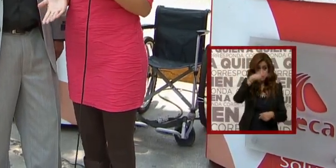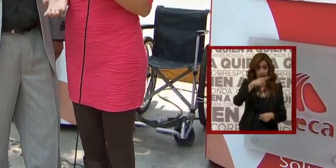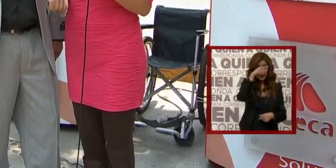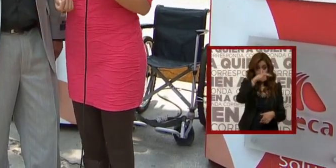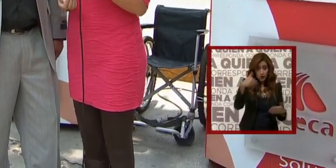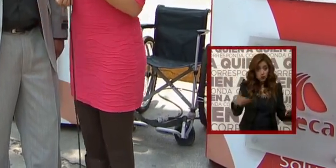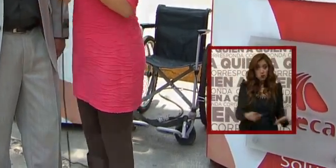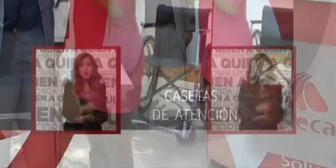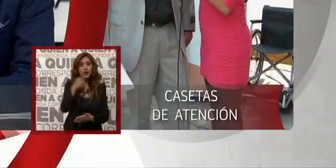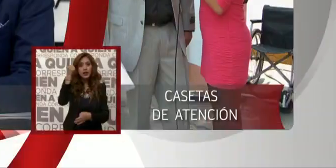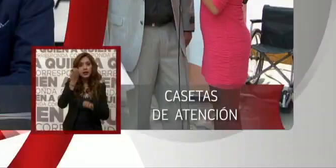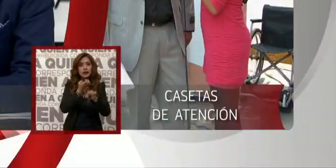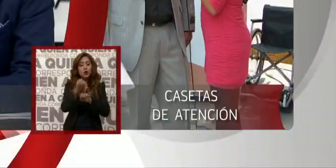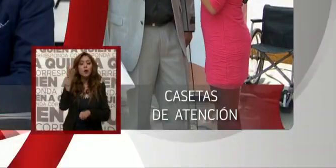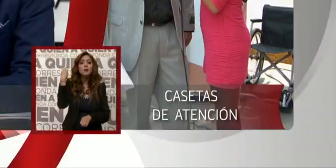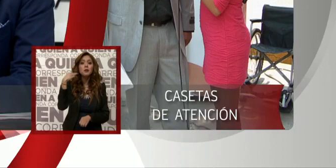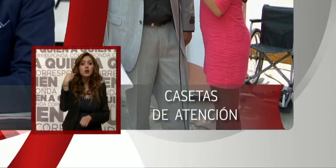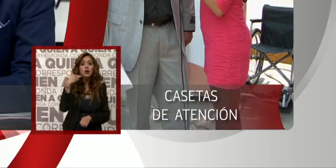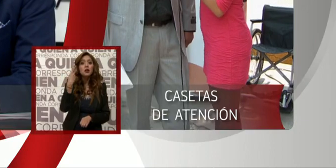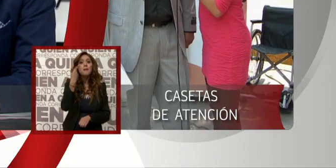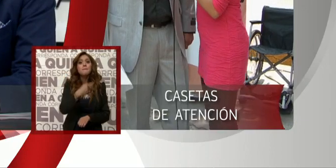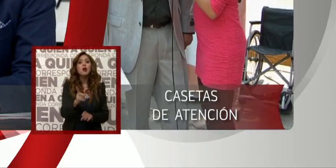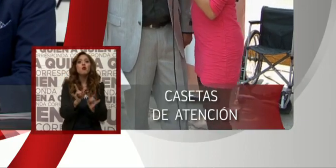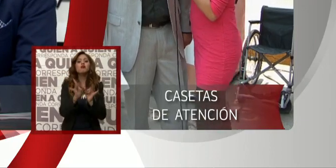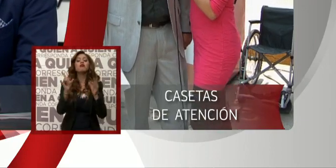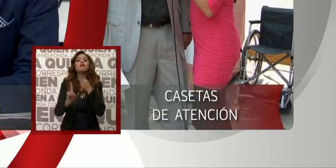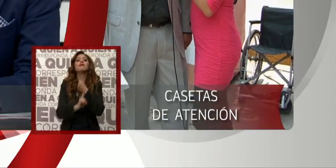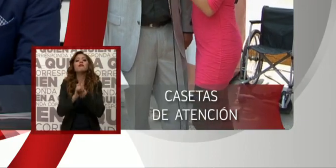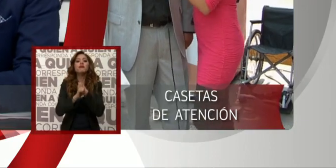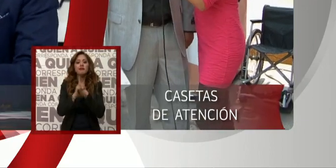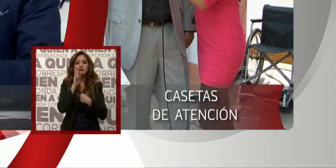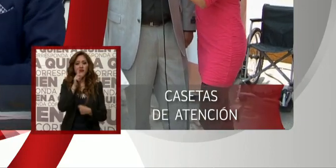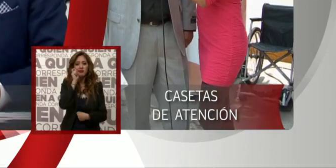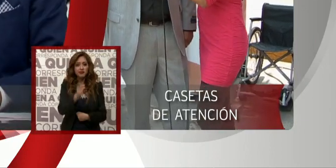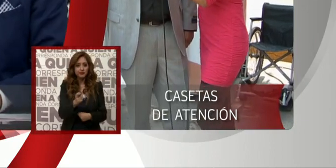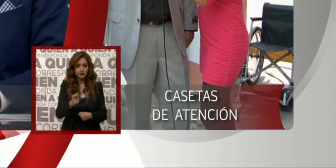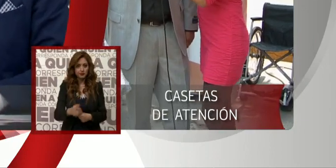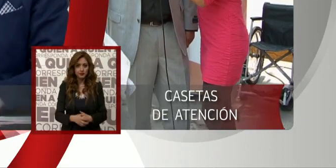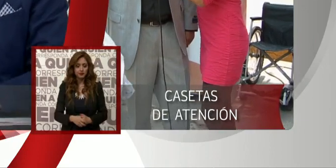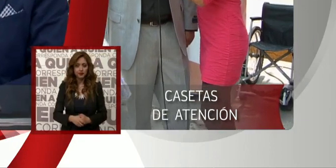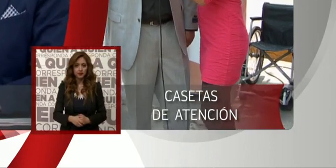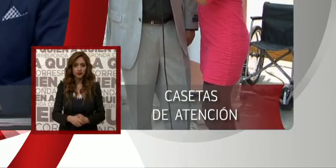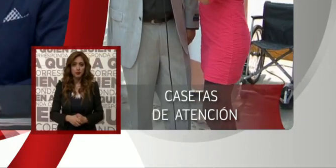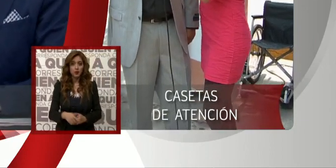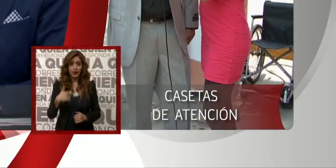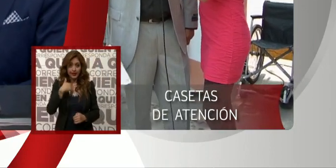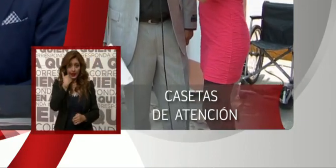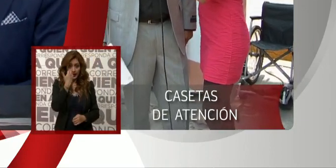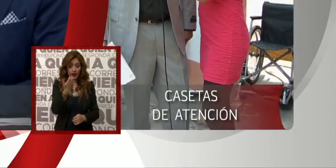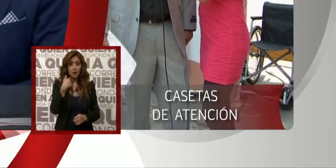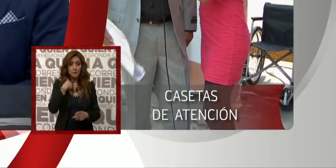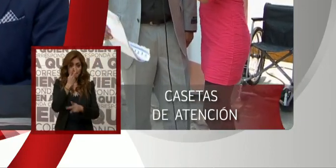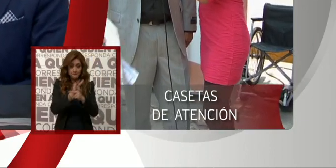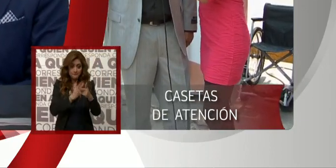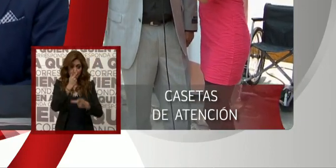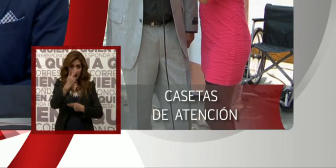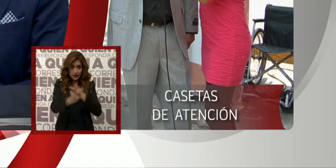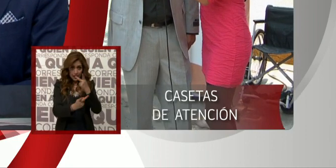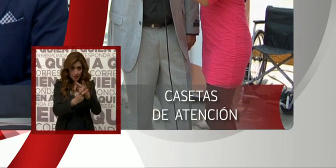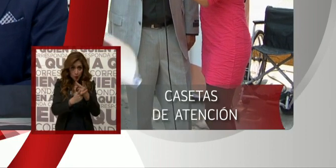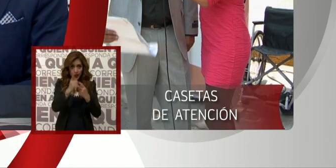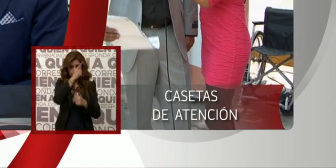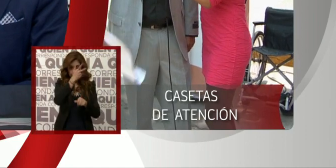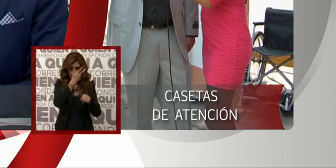Michoacán. Oh, y se encuentra con un gran problema. ¿Cuál es ese problema? Quiero arreglar mi pasaporte mexicano. Llevo más de 5 años